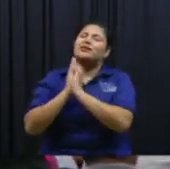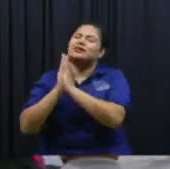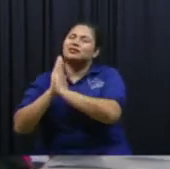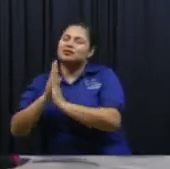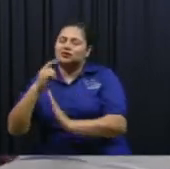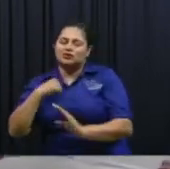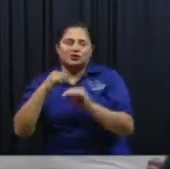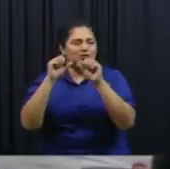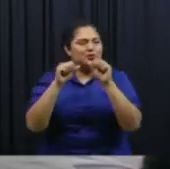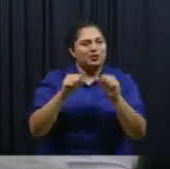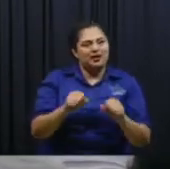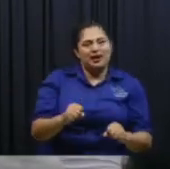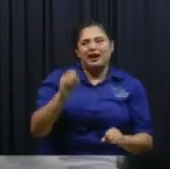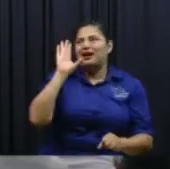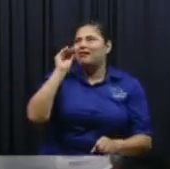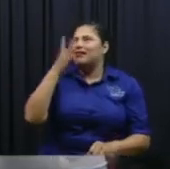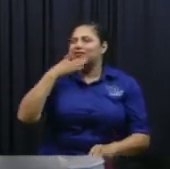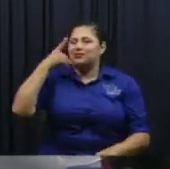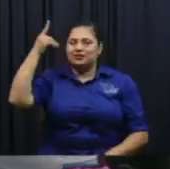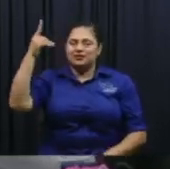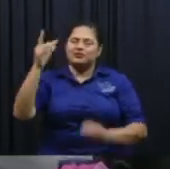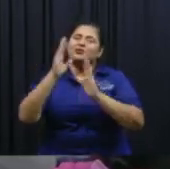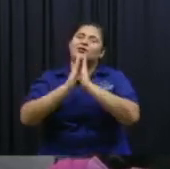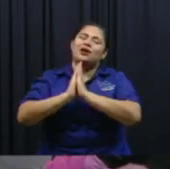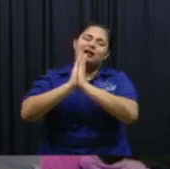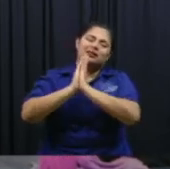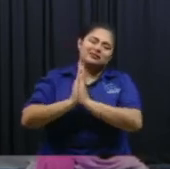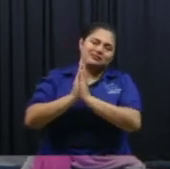hablar con Dios orando